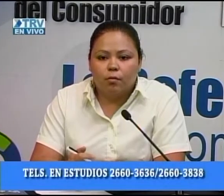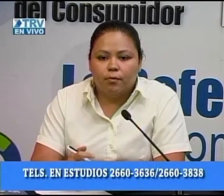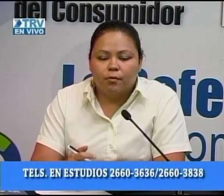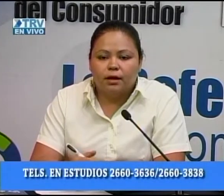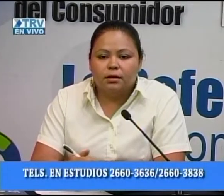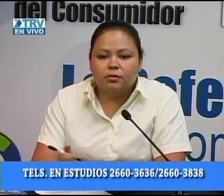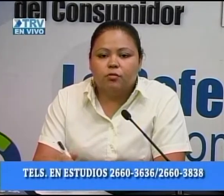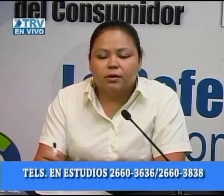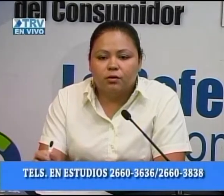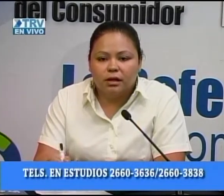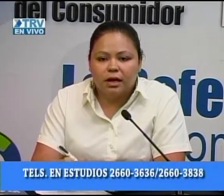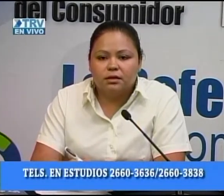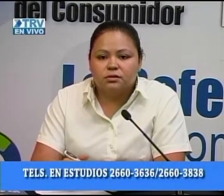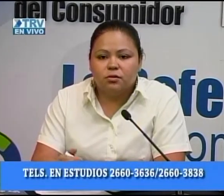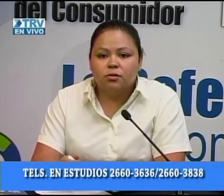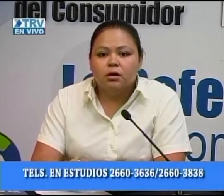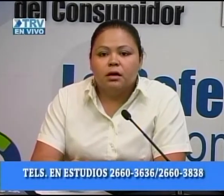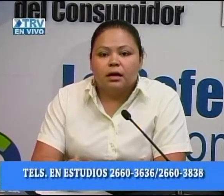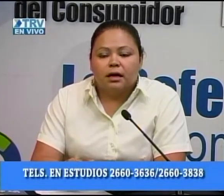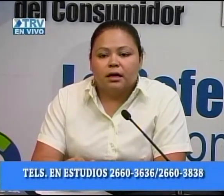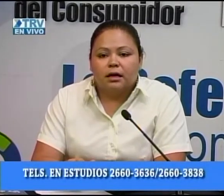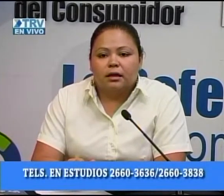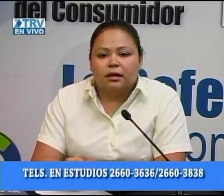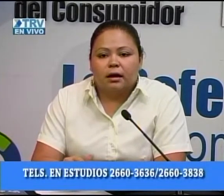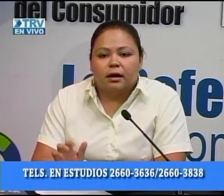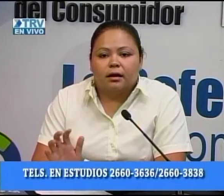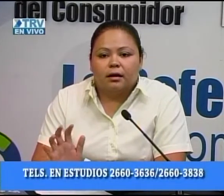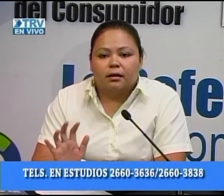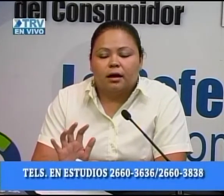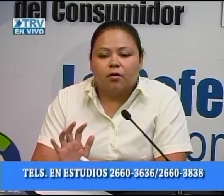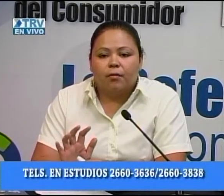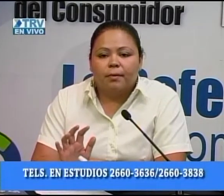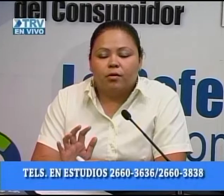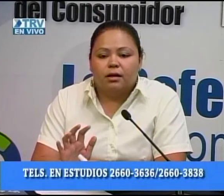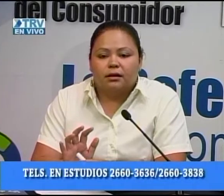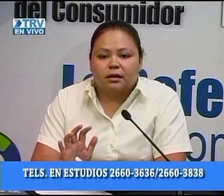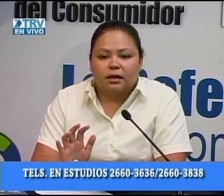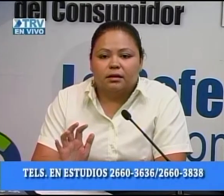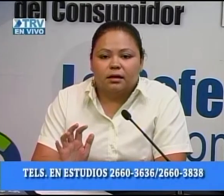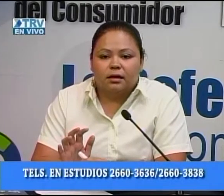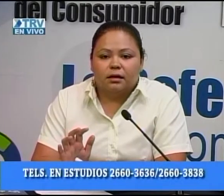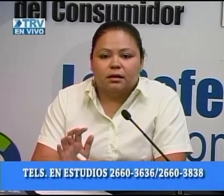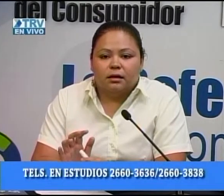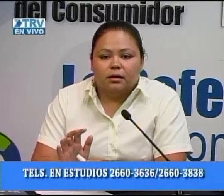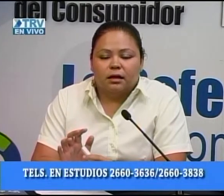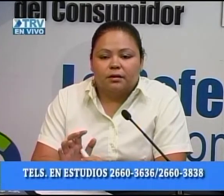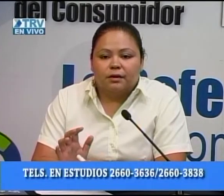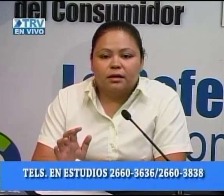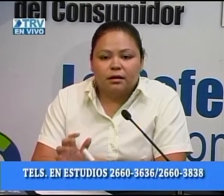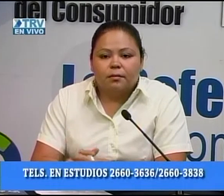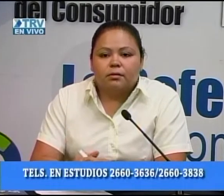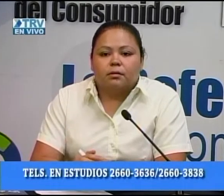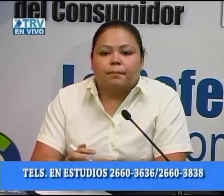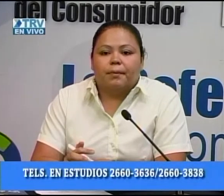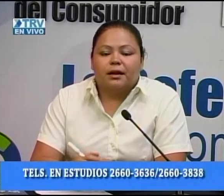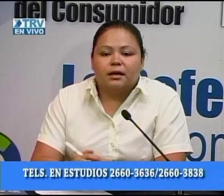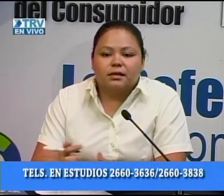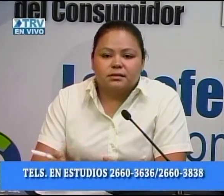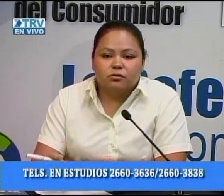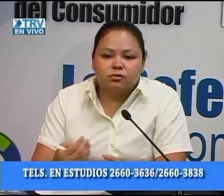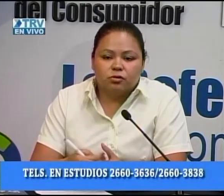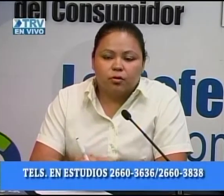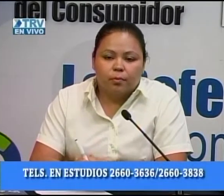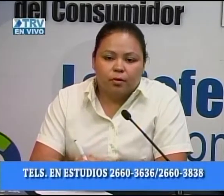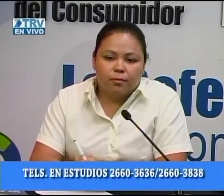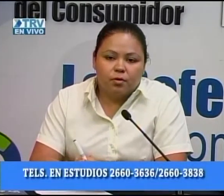algún comprobante, el número de la gestión, la copia o la tarjeta de la libreta, para que